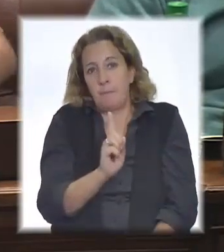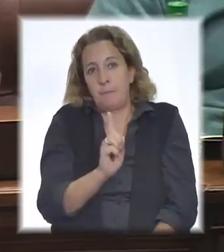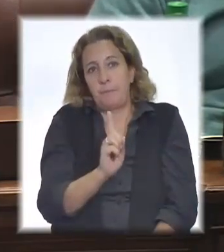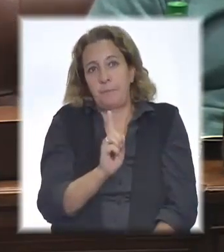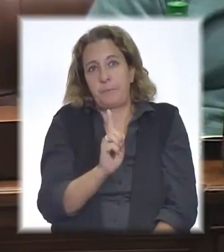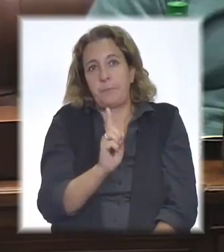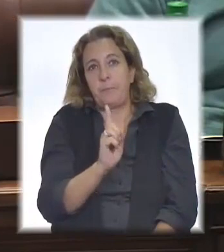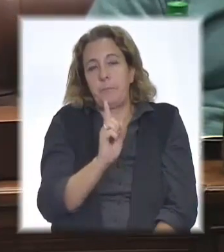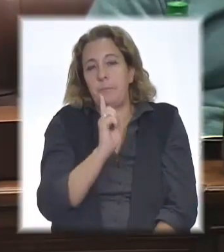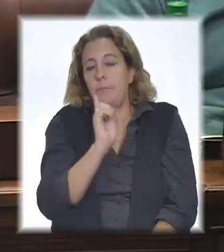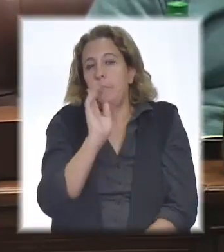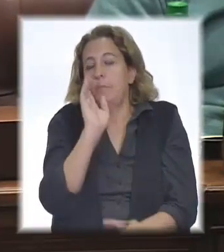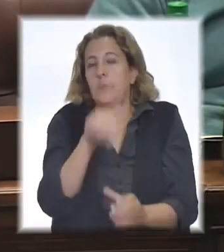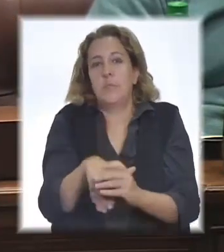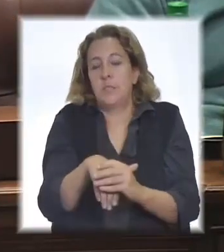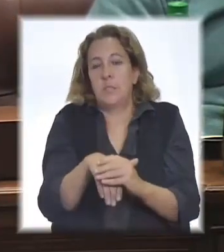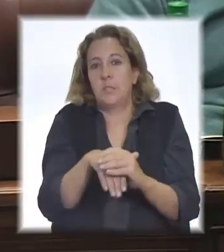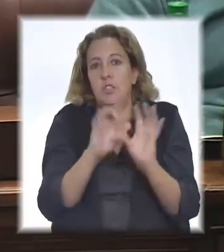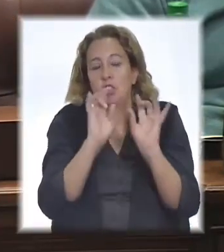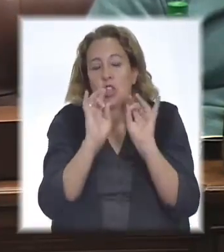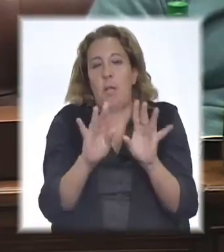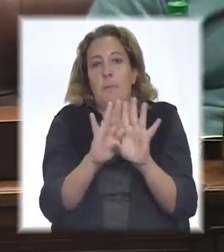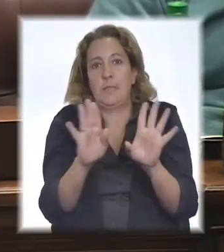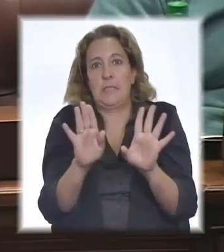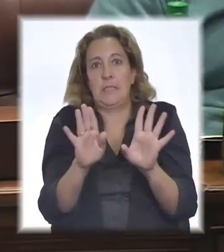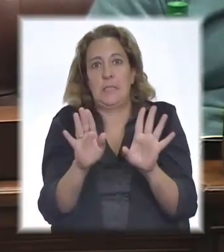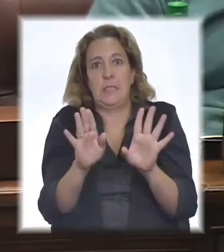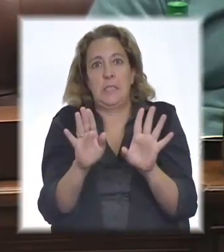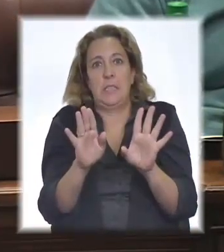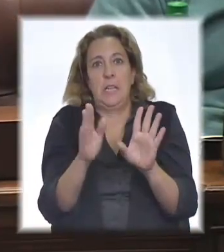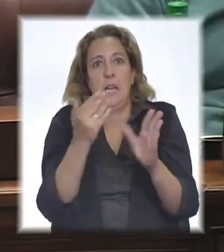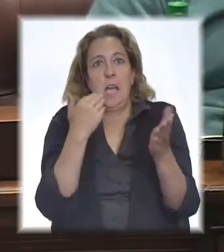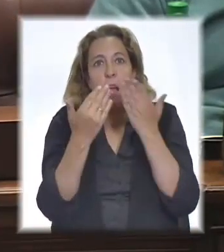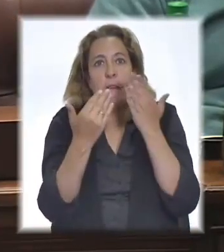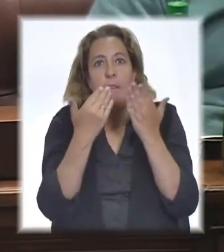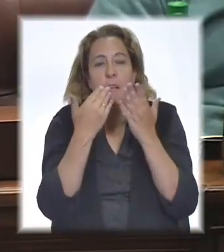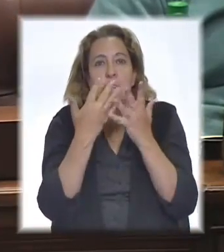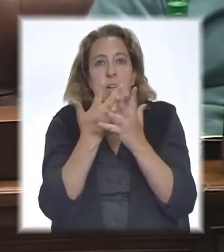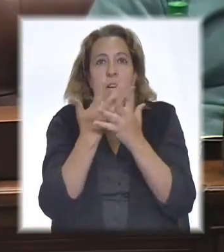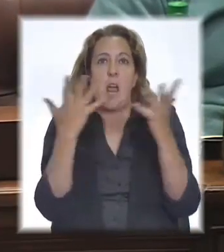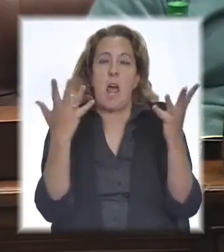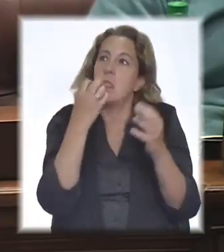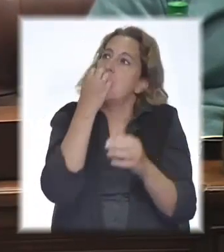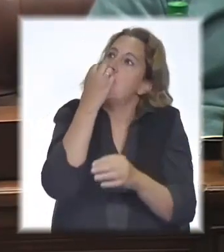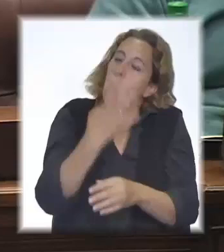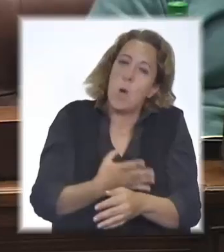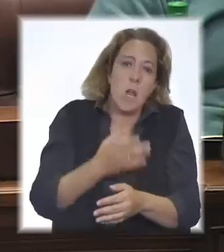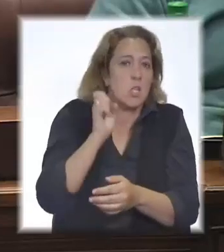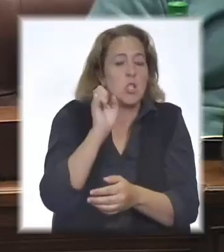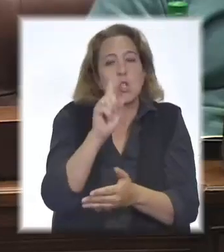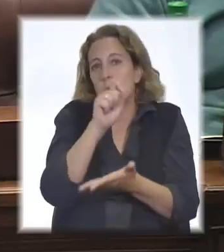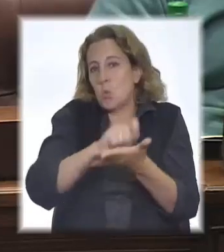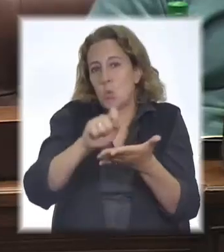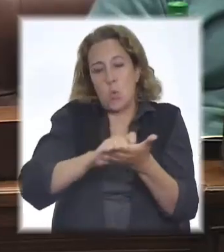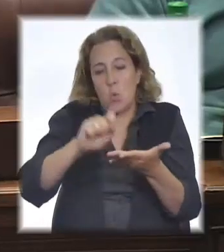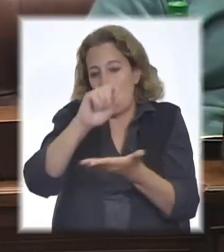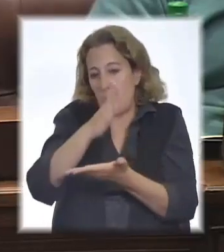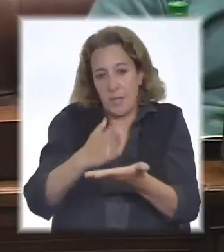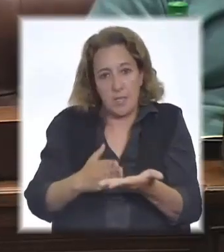encorsetar para hablar de lo grande y magnífica que fue su obra literaria